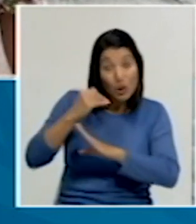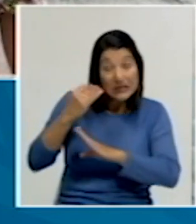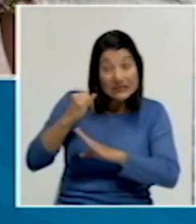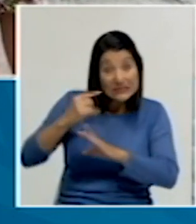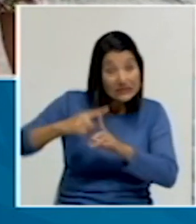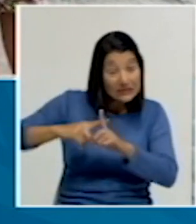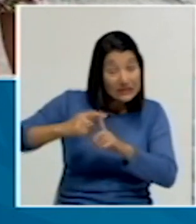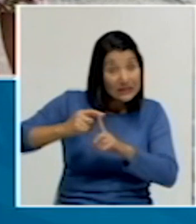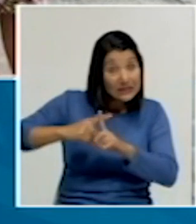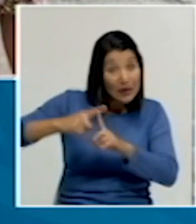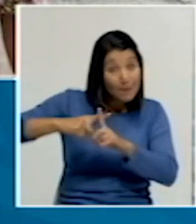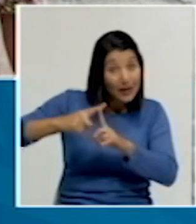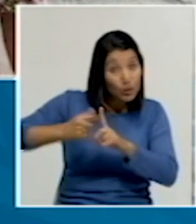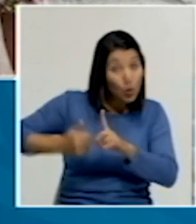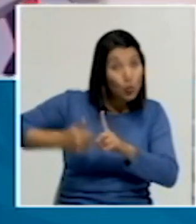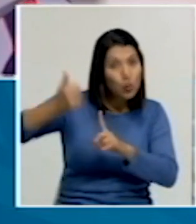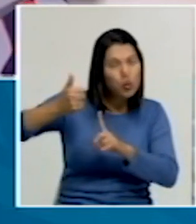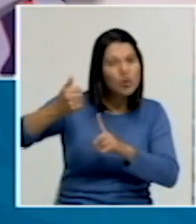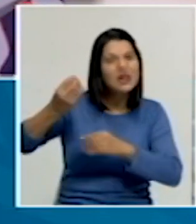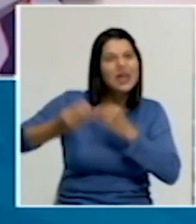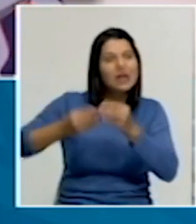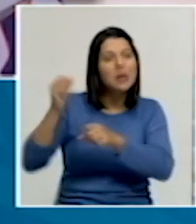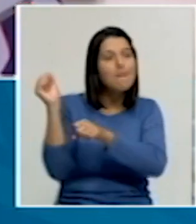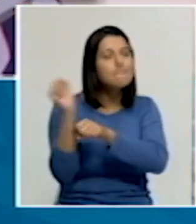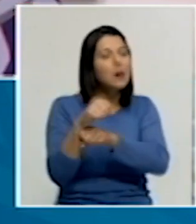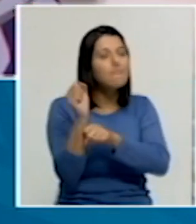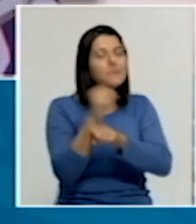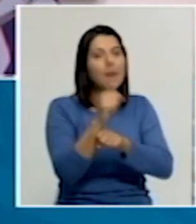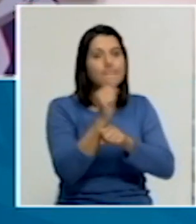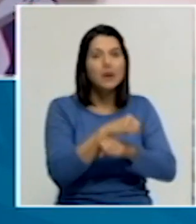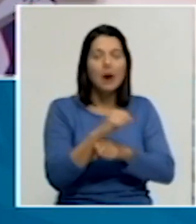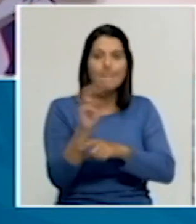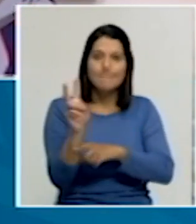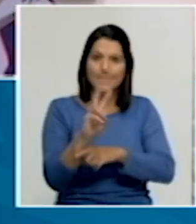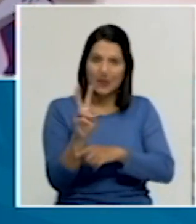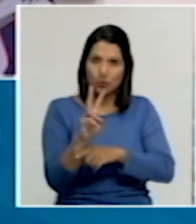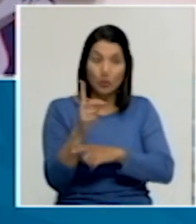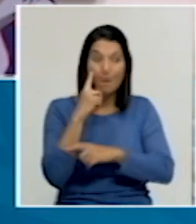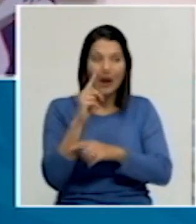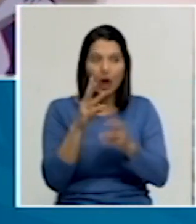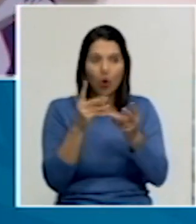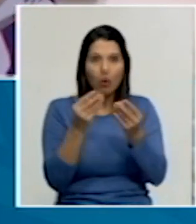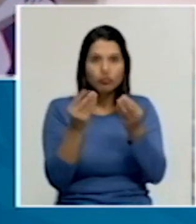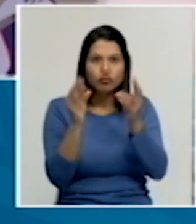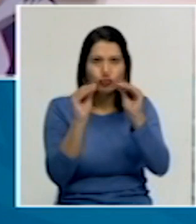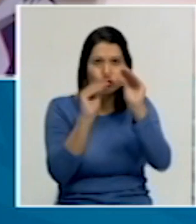alta sirve para matar los virus o por lo menos impedir que se reproduzcan.